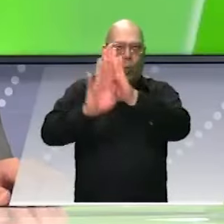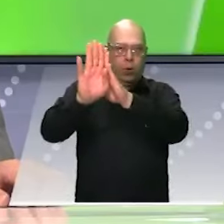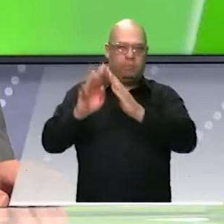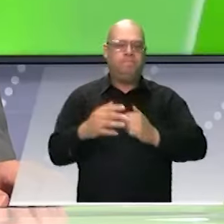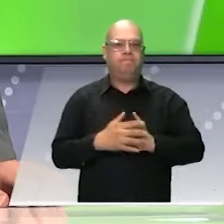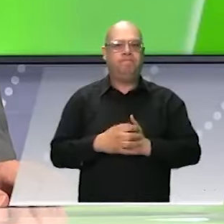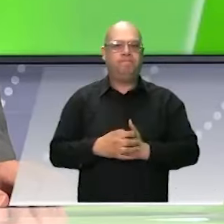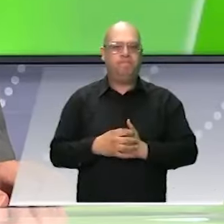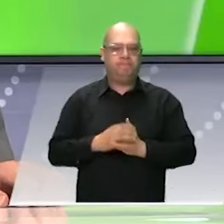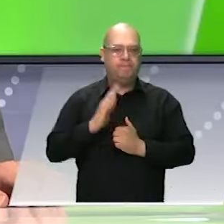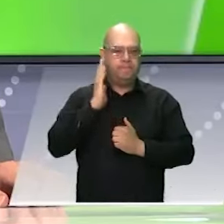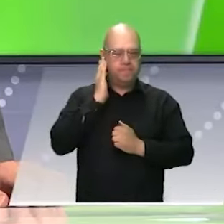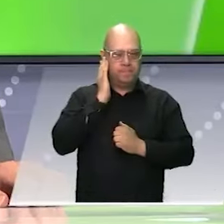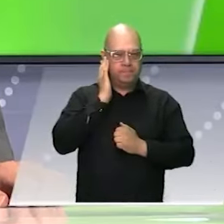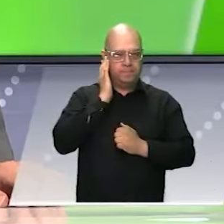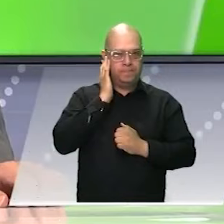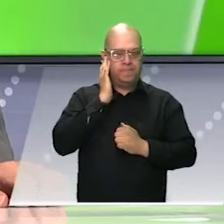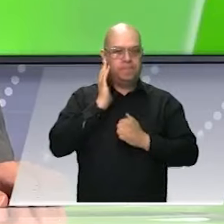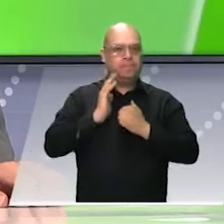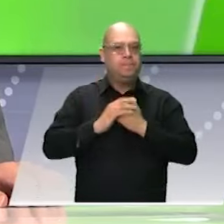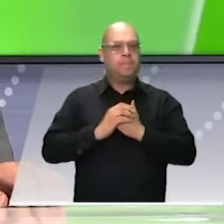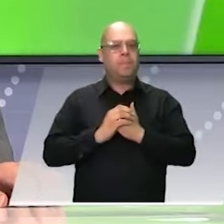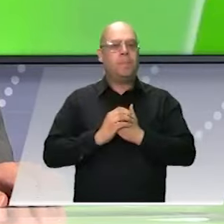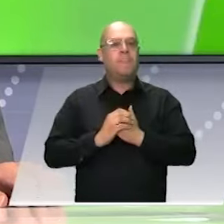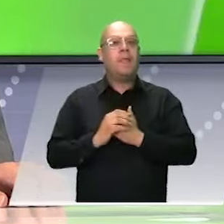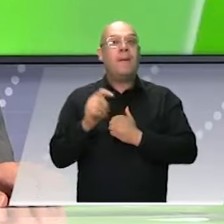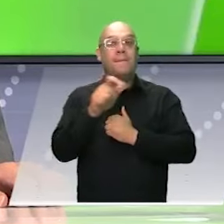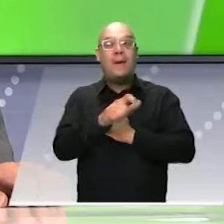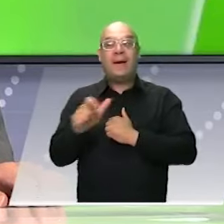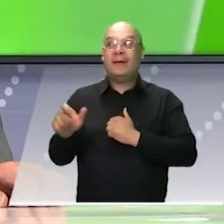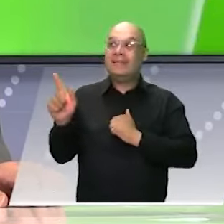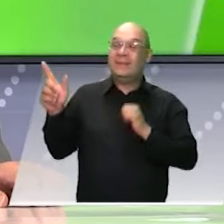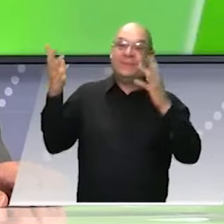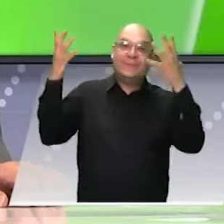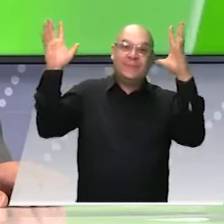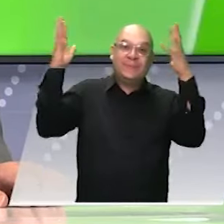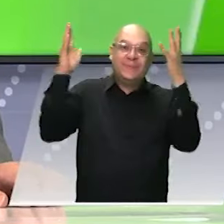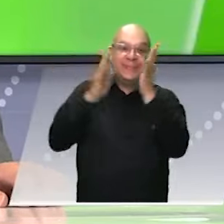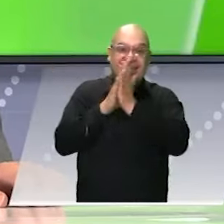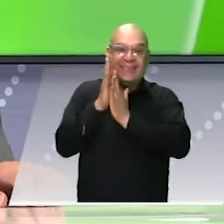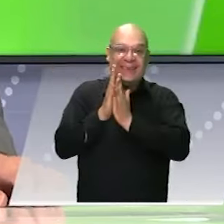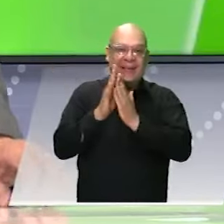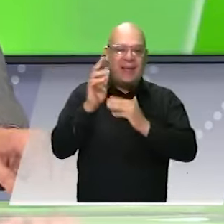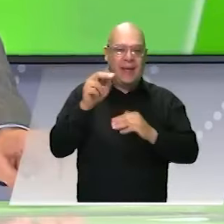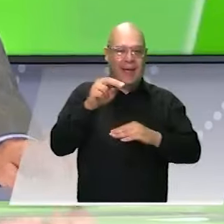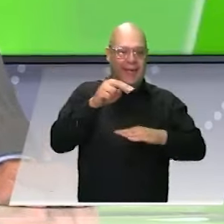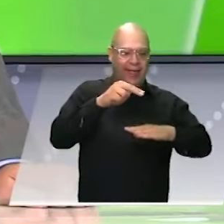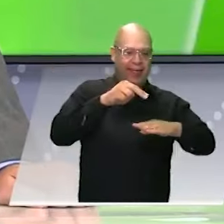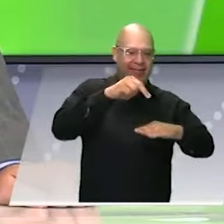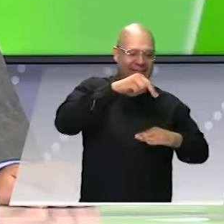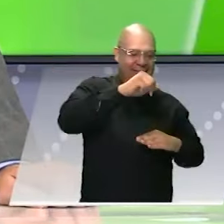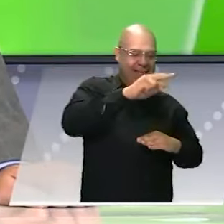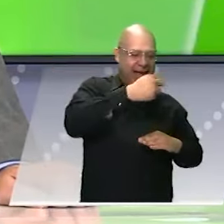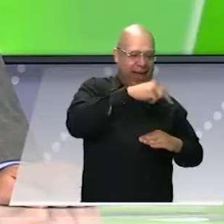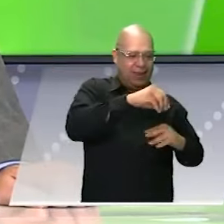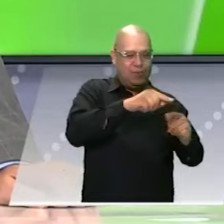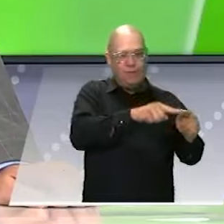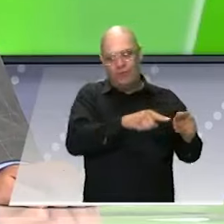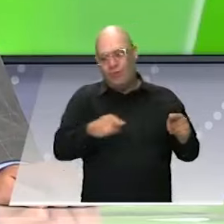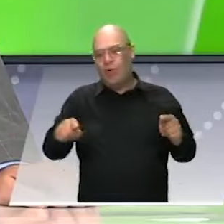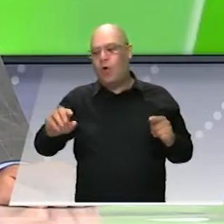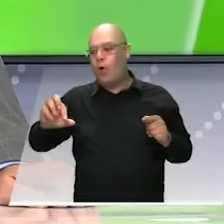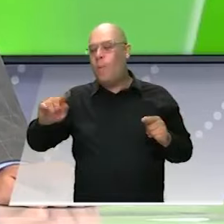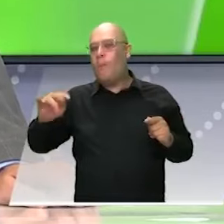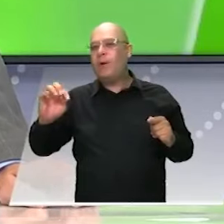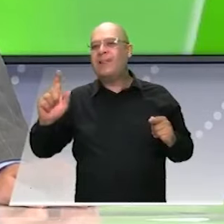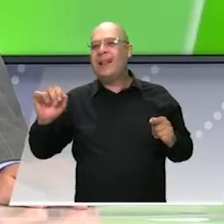los habitantes del suroriente antioqueño celebran el inicio de la pavimentación de la vía nariño puente linda en el departamento de caldas la inversión en